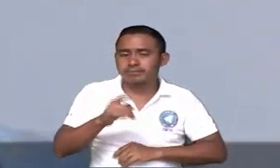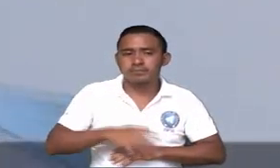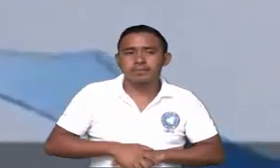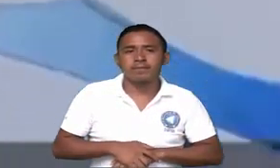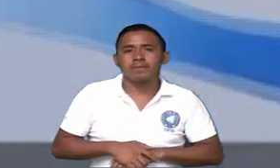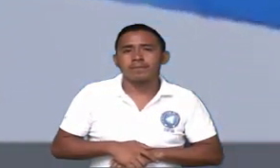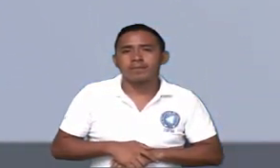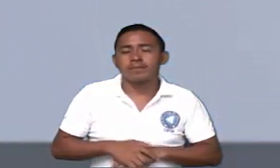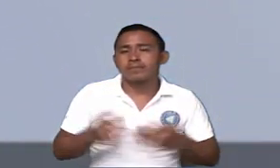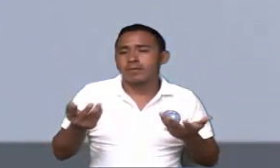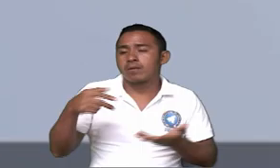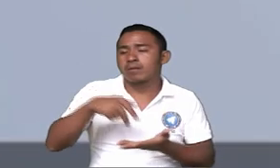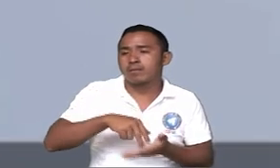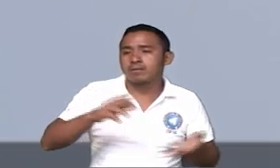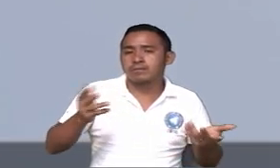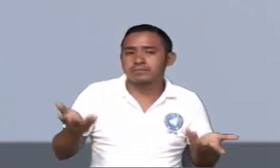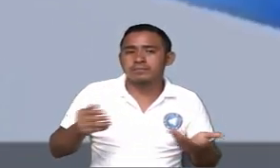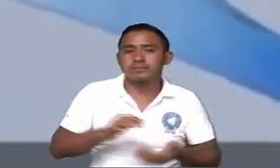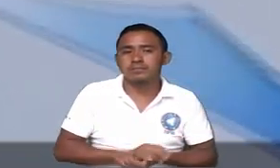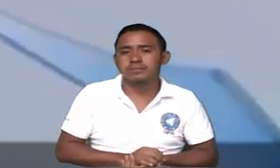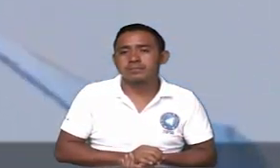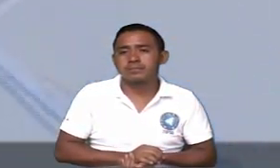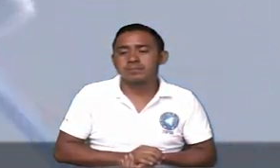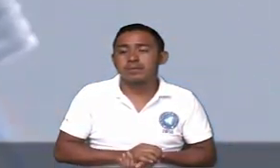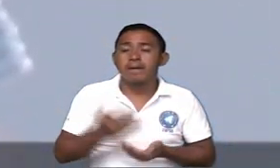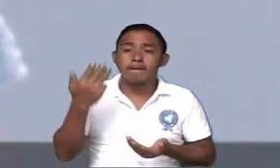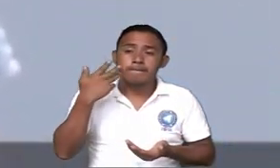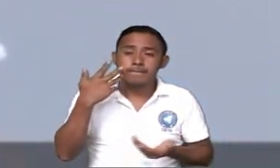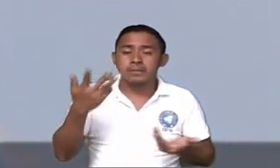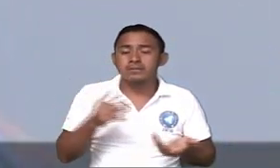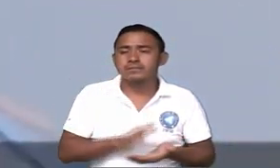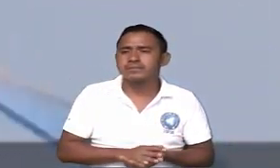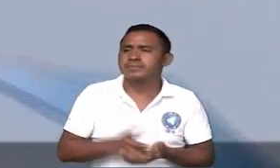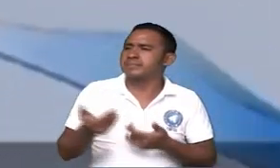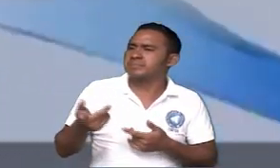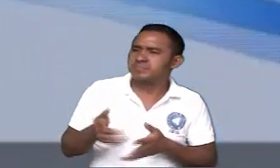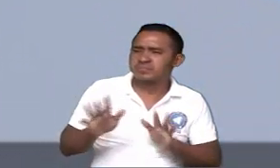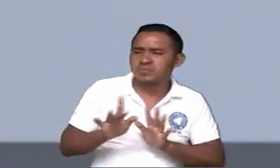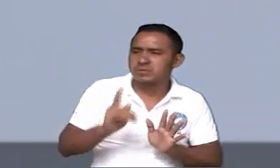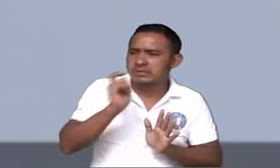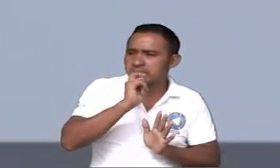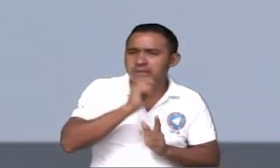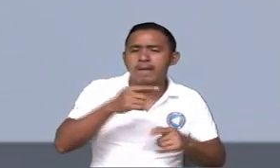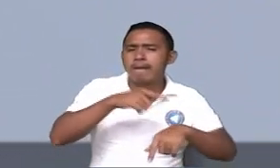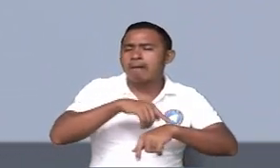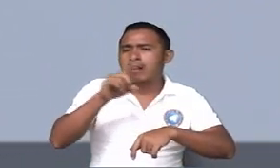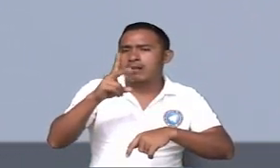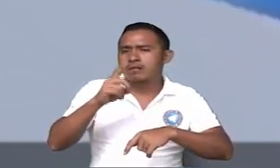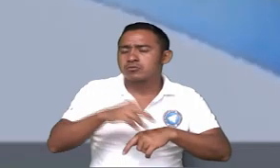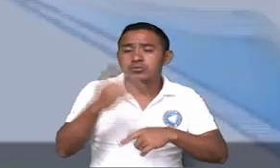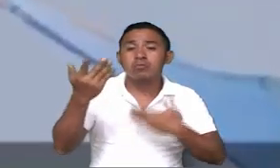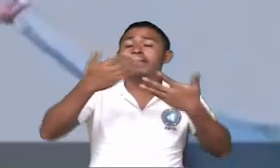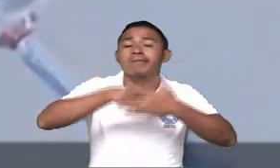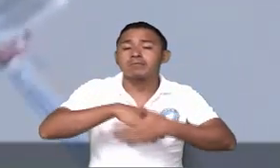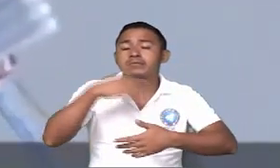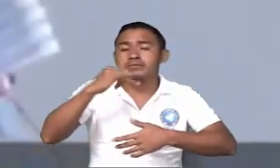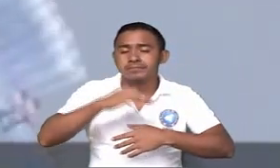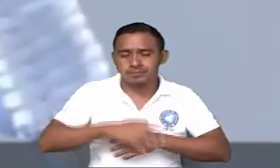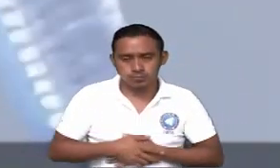nos levantamos, porque eso también dicen los padres de familia. Ah, no, es que yo no lo cepillo al mediodía, lo cepillo hasta en la noche.